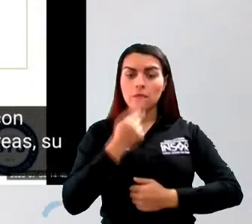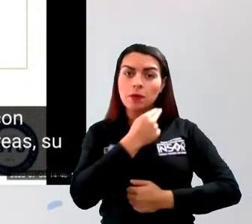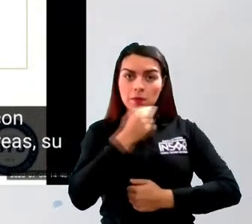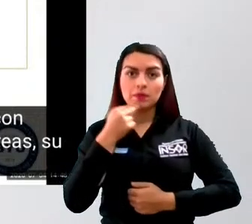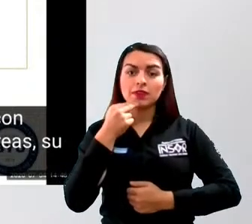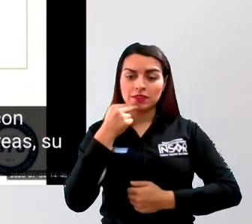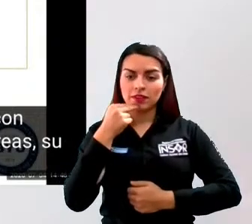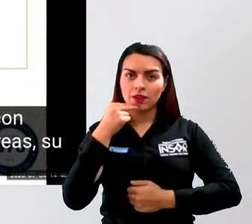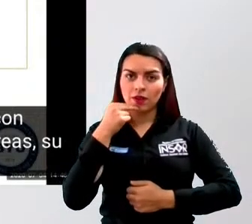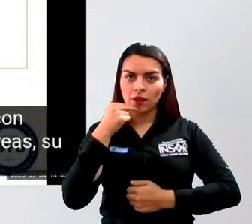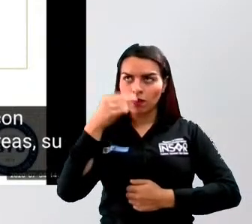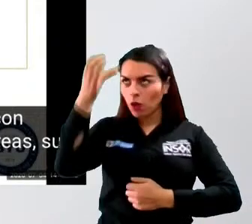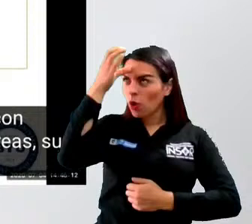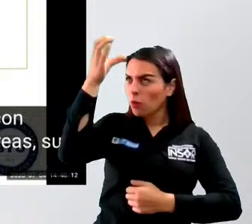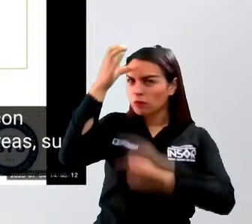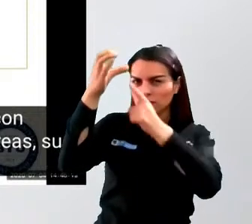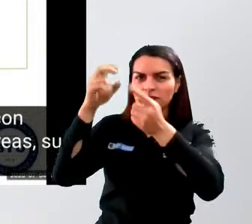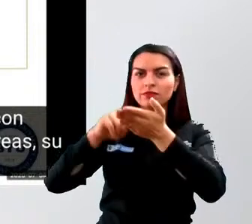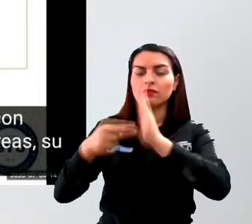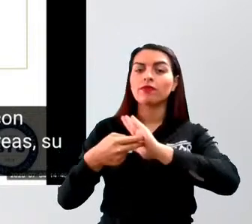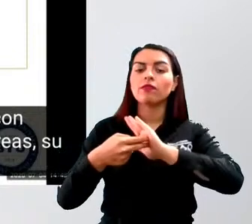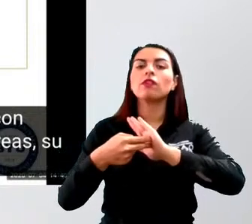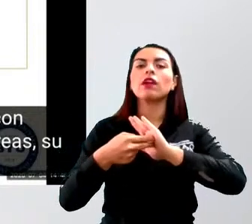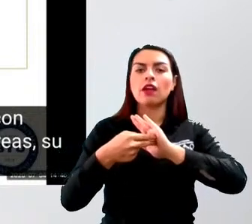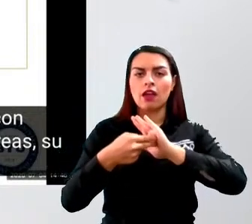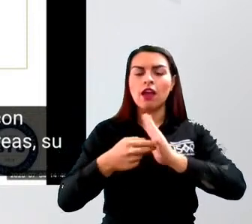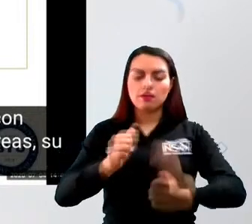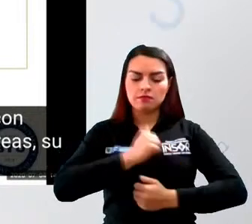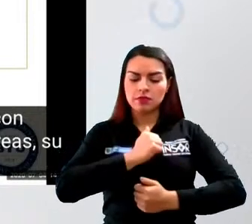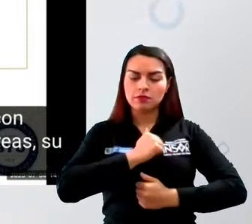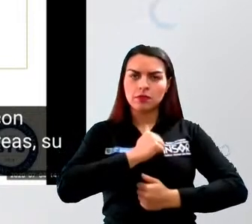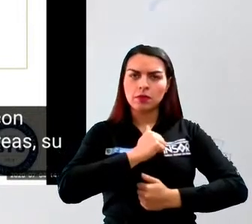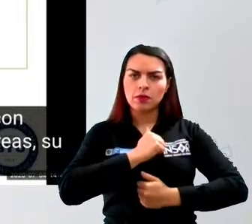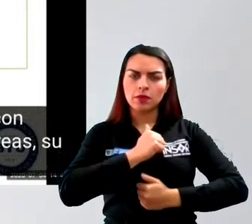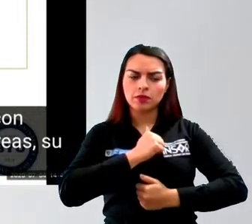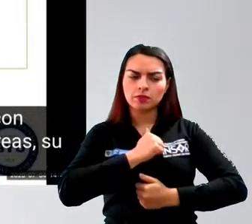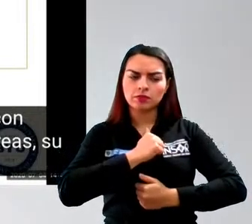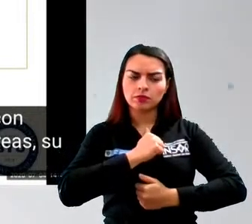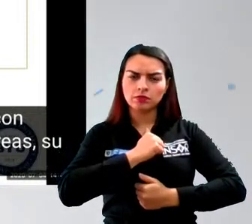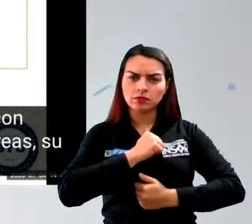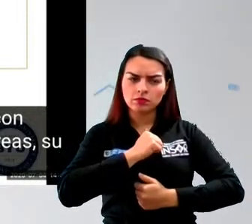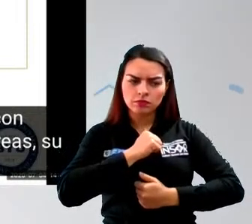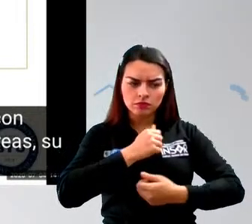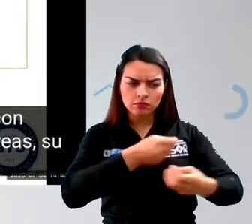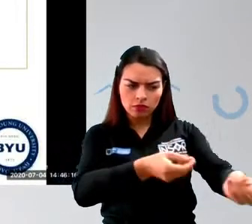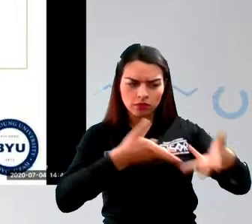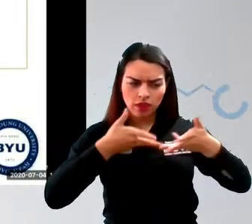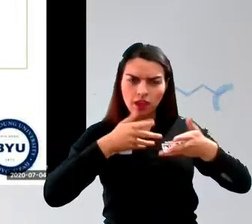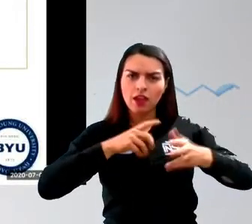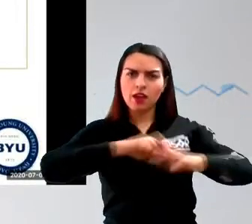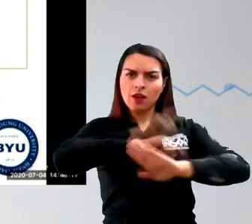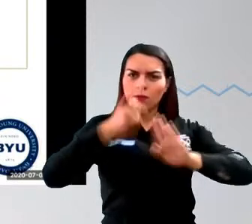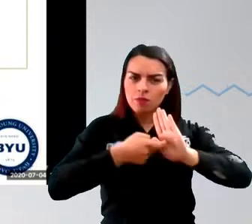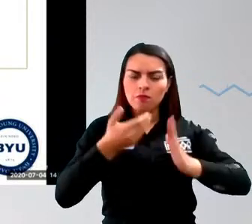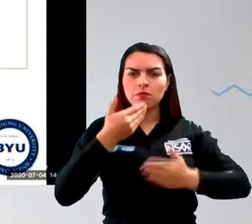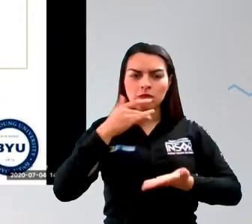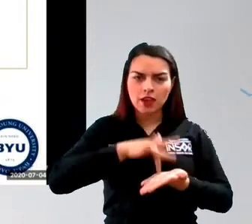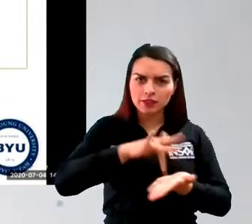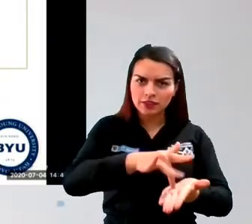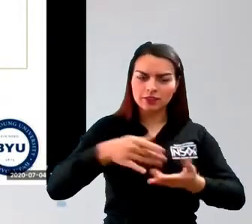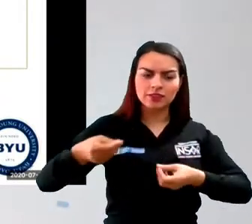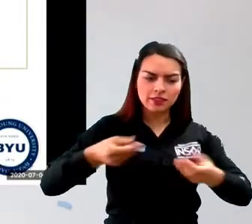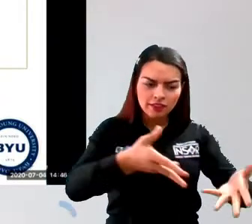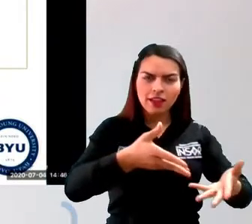el comportamiento asociado con completar los requerimientos del curso, por ejemplo, asistencia, entrega de tareas,